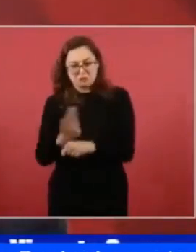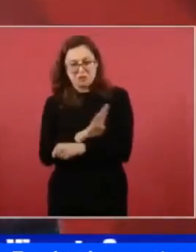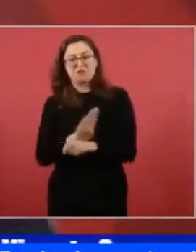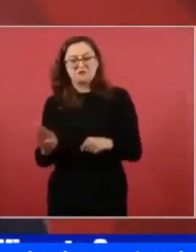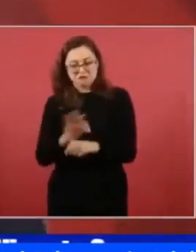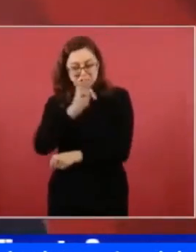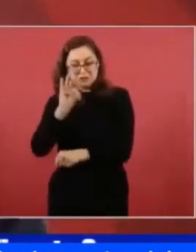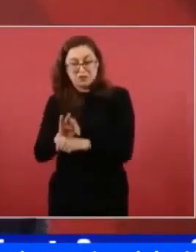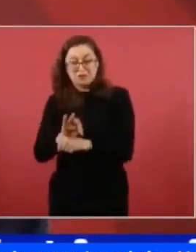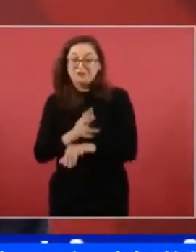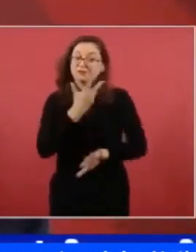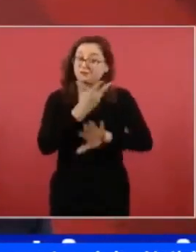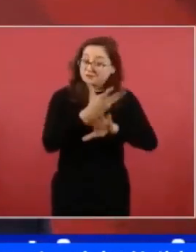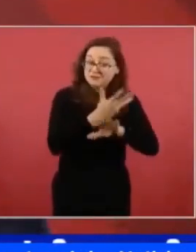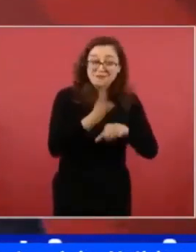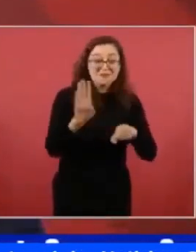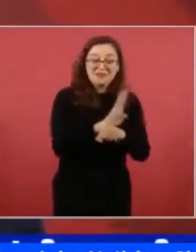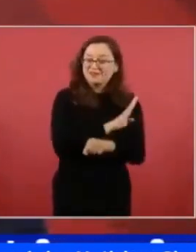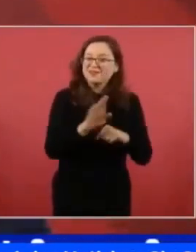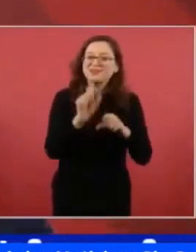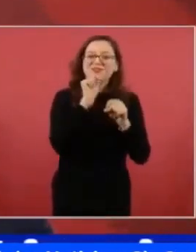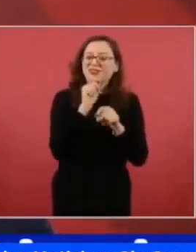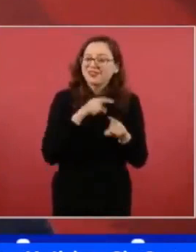ya no es el tiempo de antes